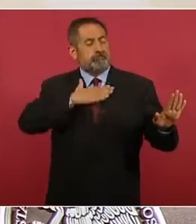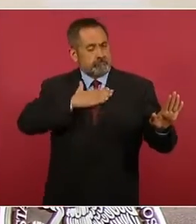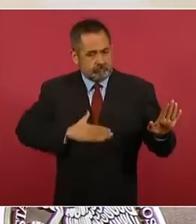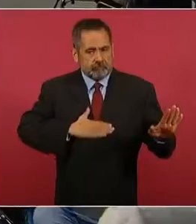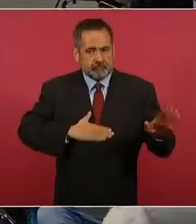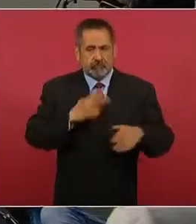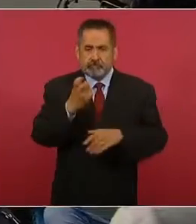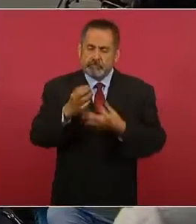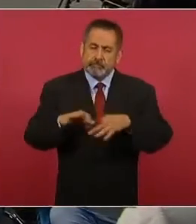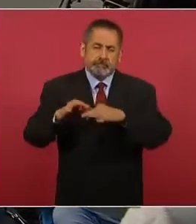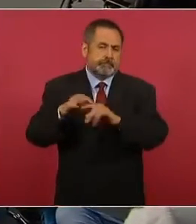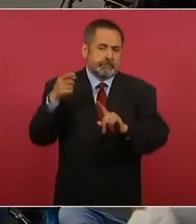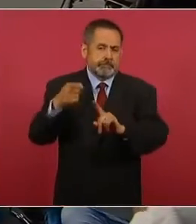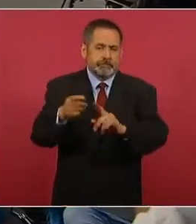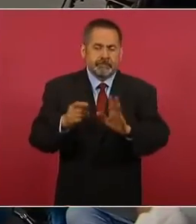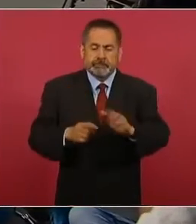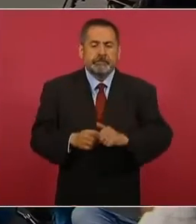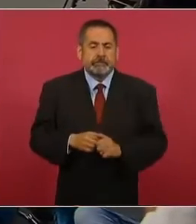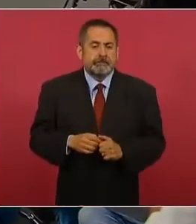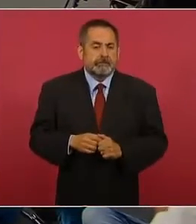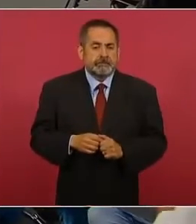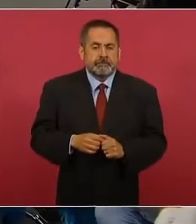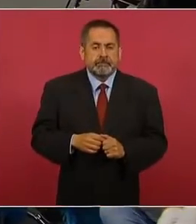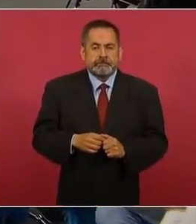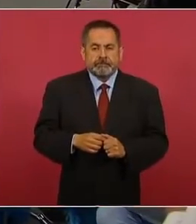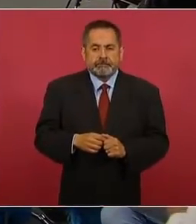porque eso es otra cosa.